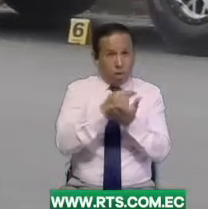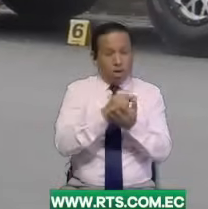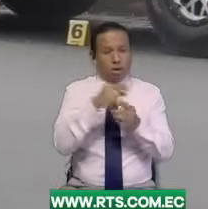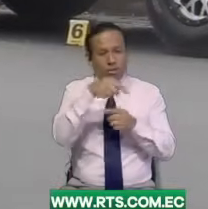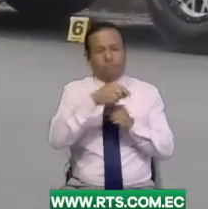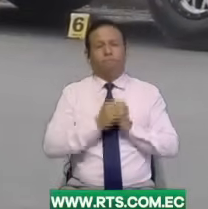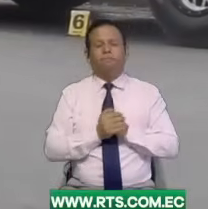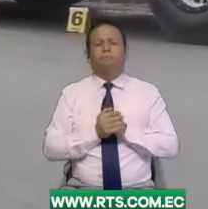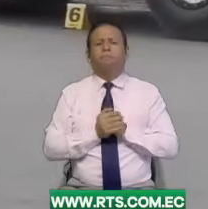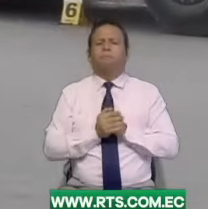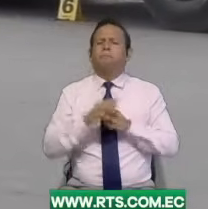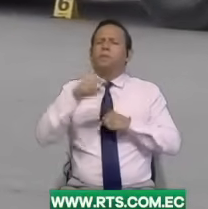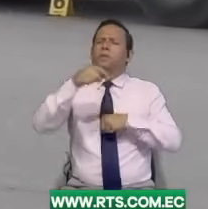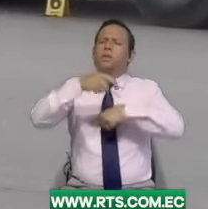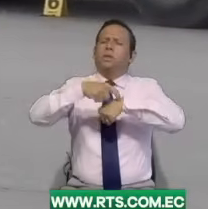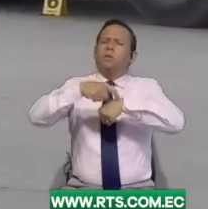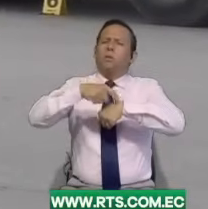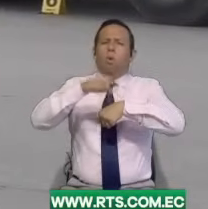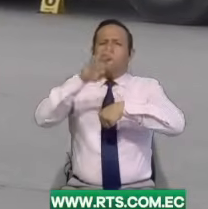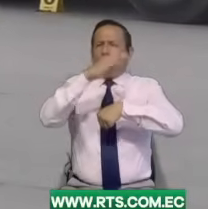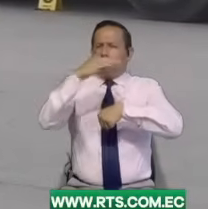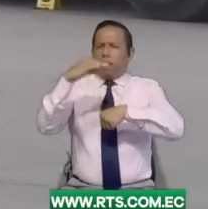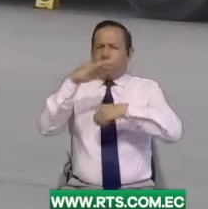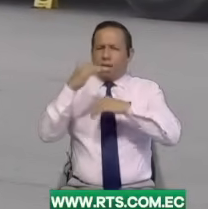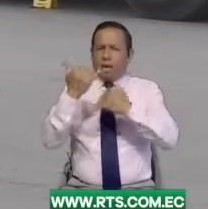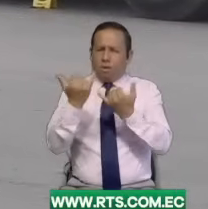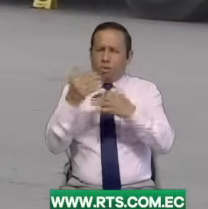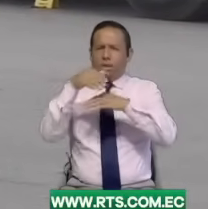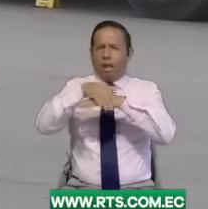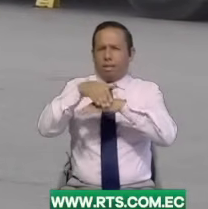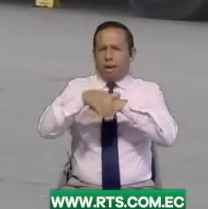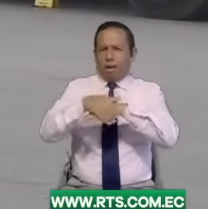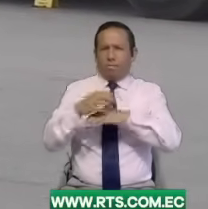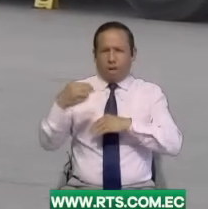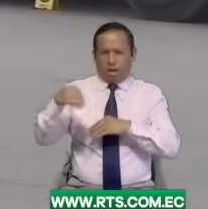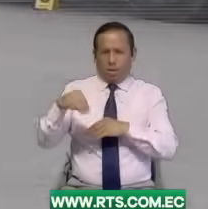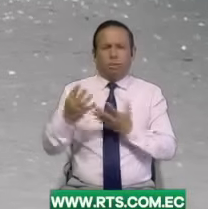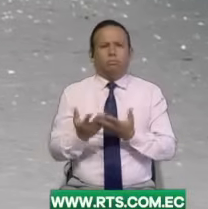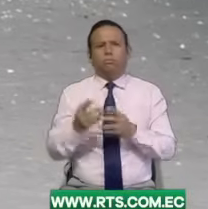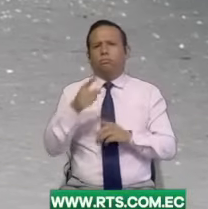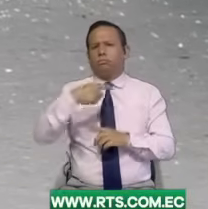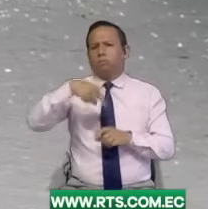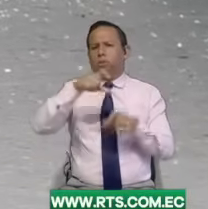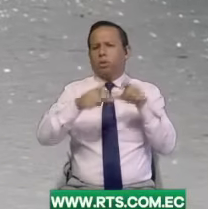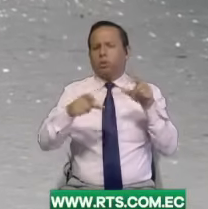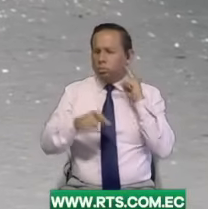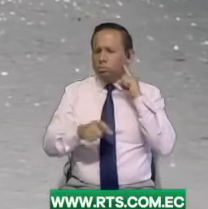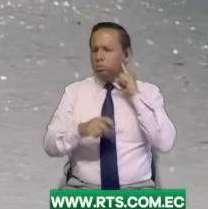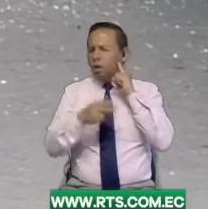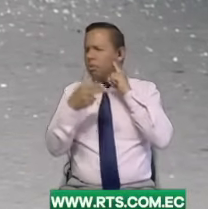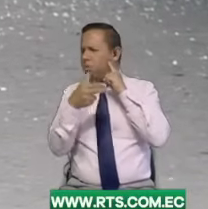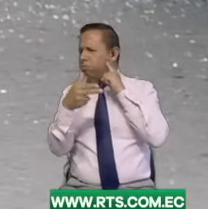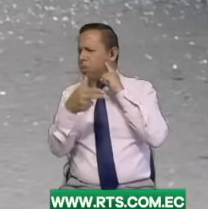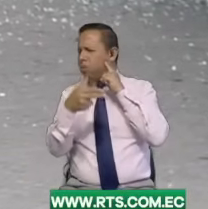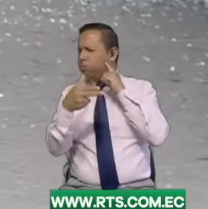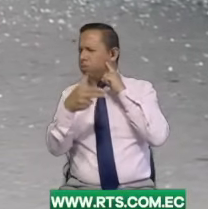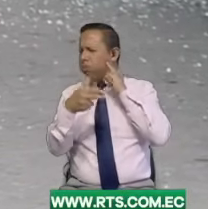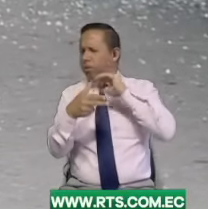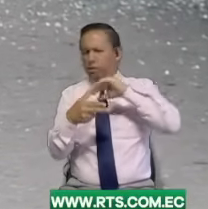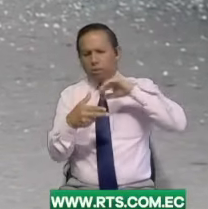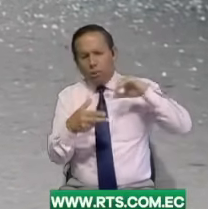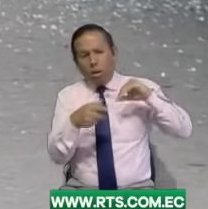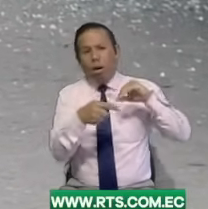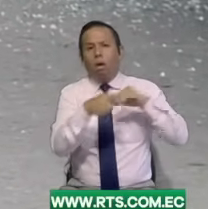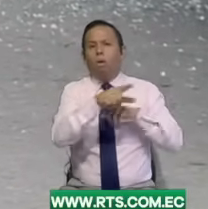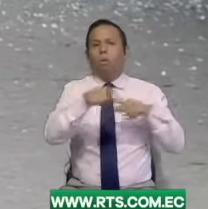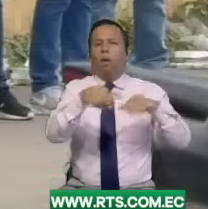Eran poco más de las 4:30 de la tarde de este miércoles cuando se escucharon varias detonaciones de arma de fuego en la avenida Julio